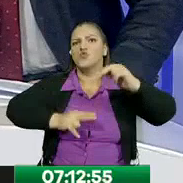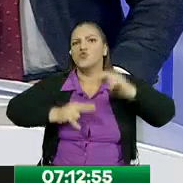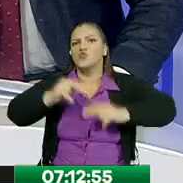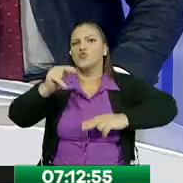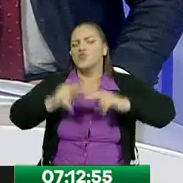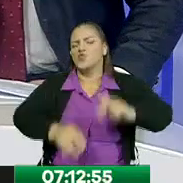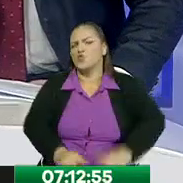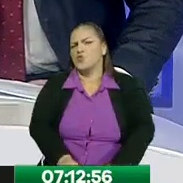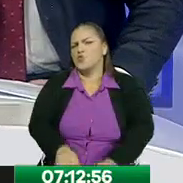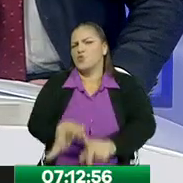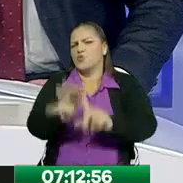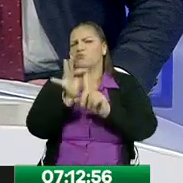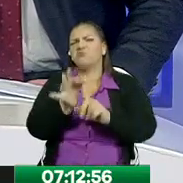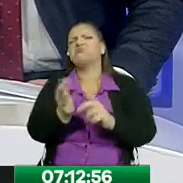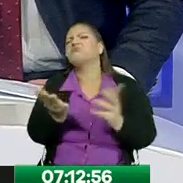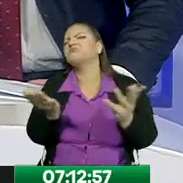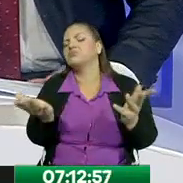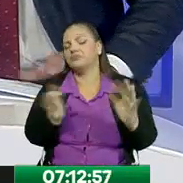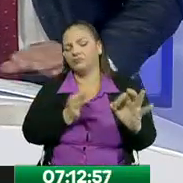al respecto.